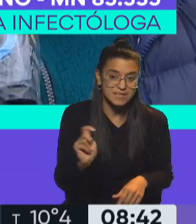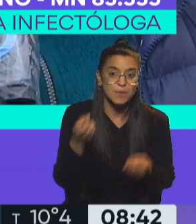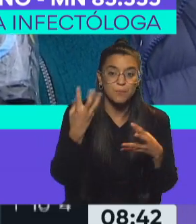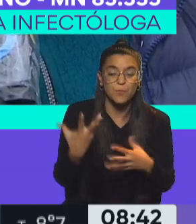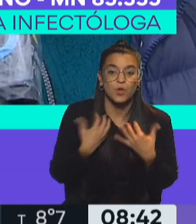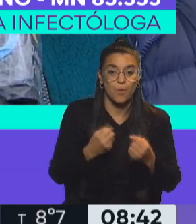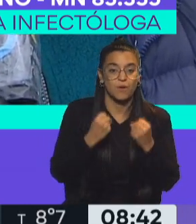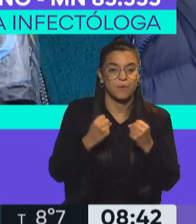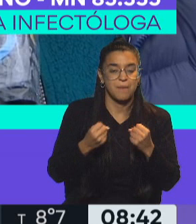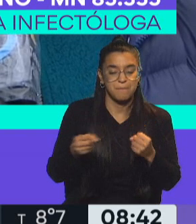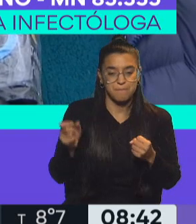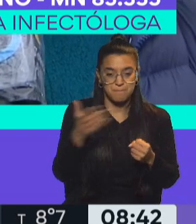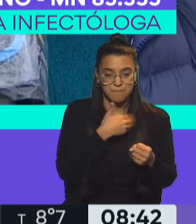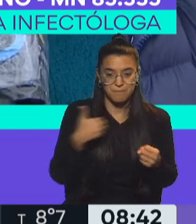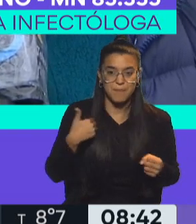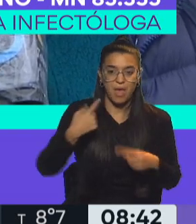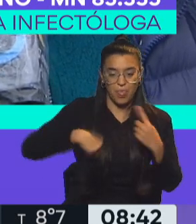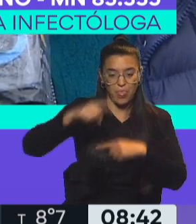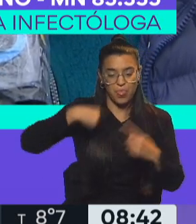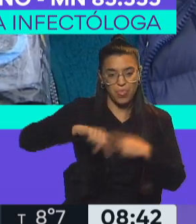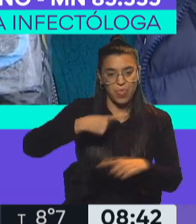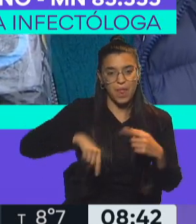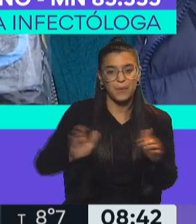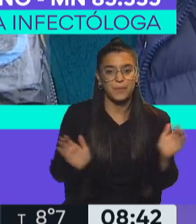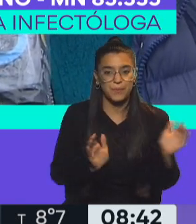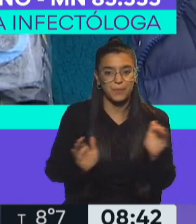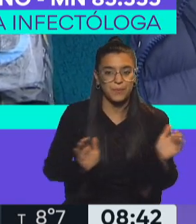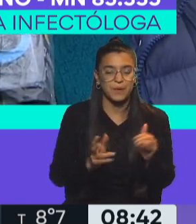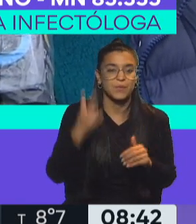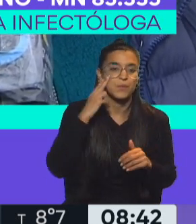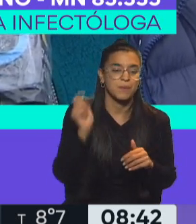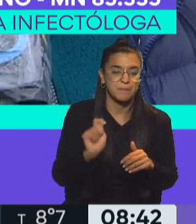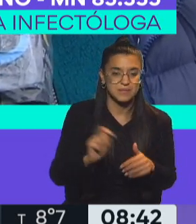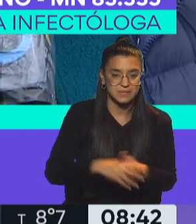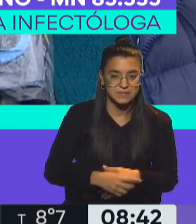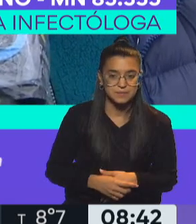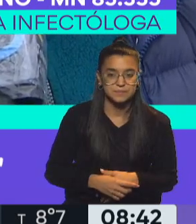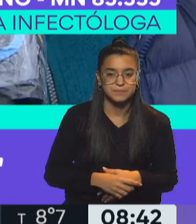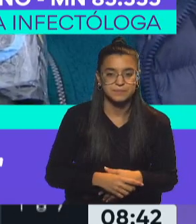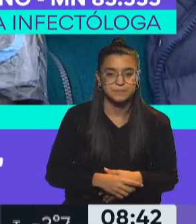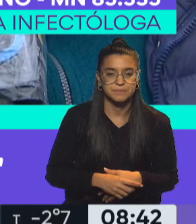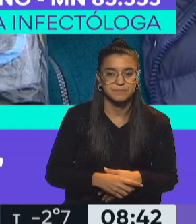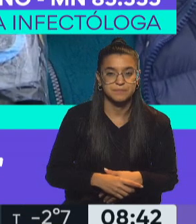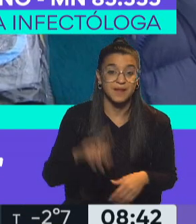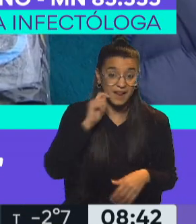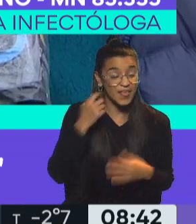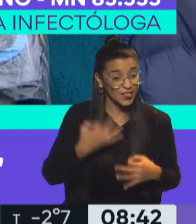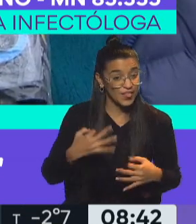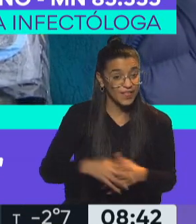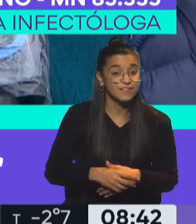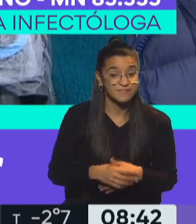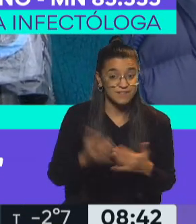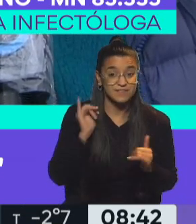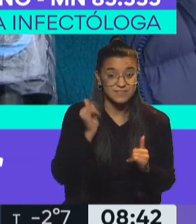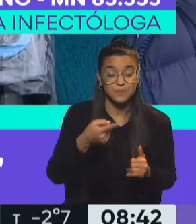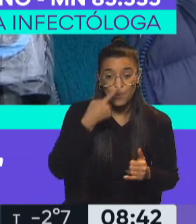los anticuerpos de la madre duran circulando en el bebé durante 9 meses. Miren qué lindo, ¿eh? Claro que sí.